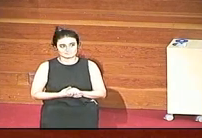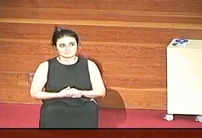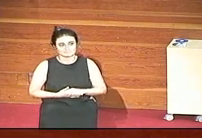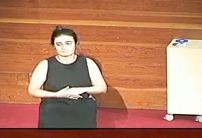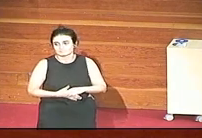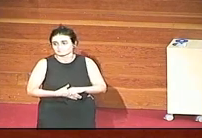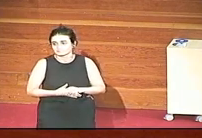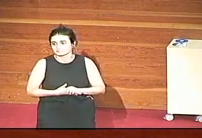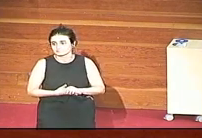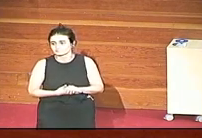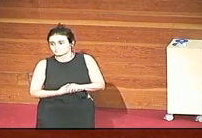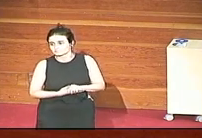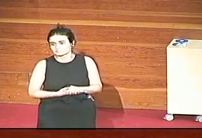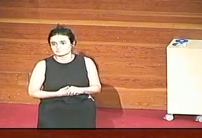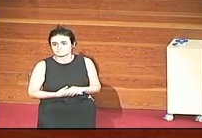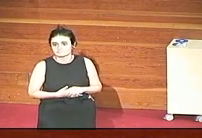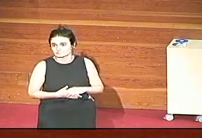bueno yo quería